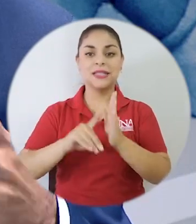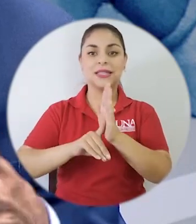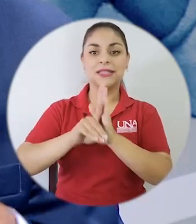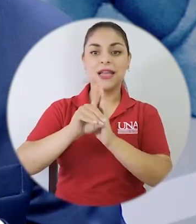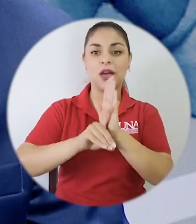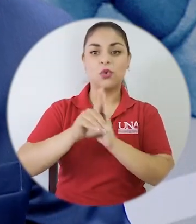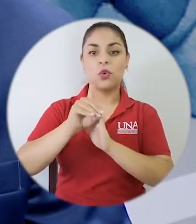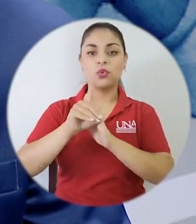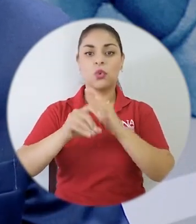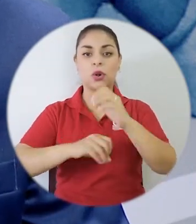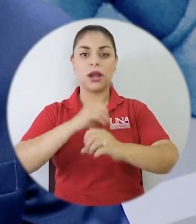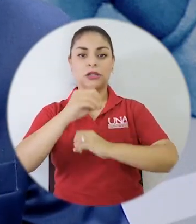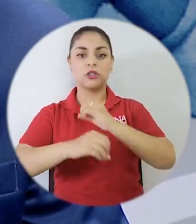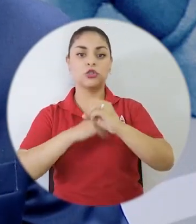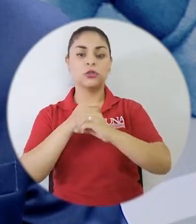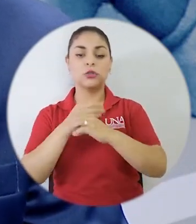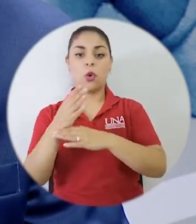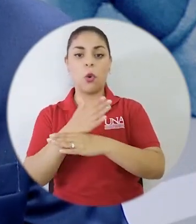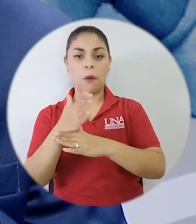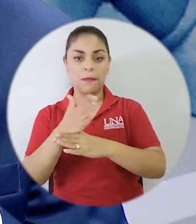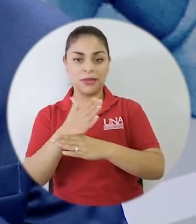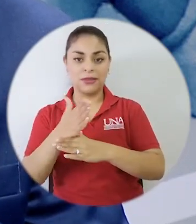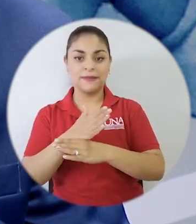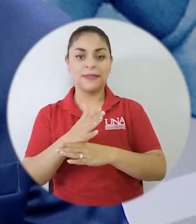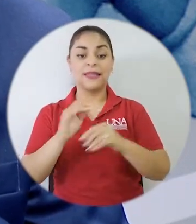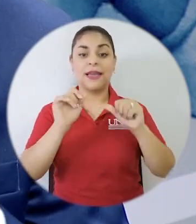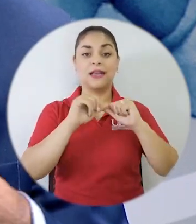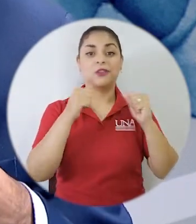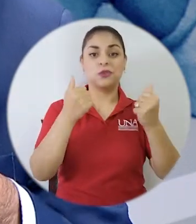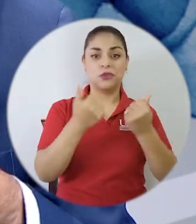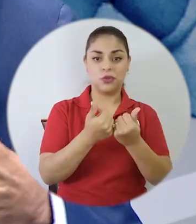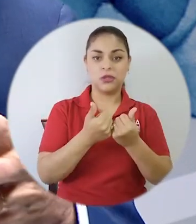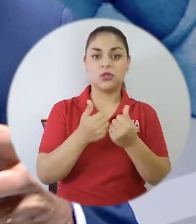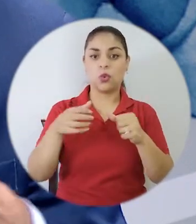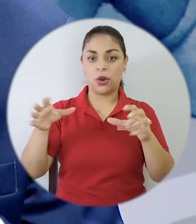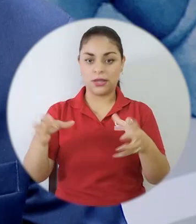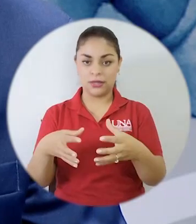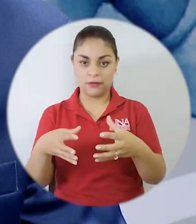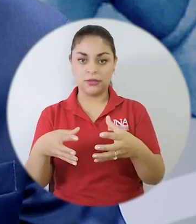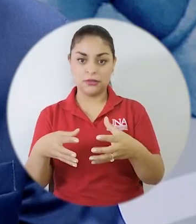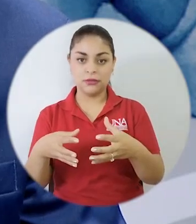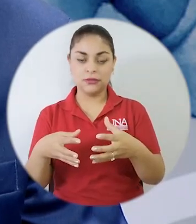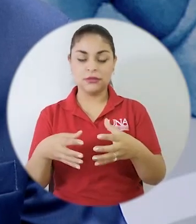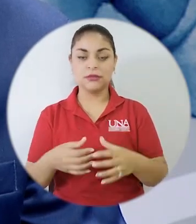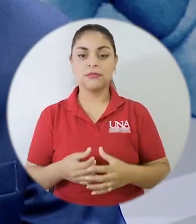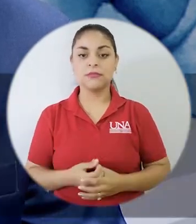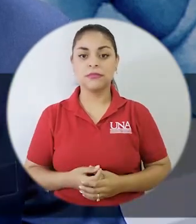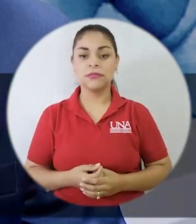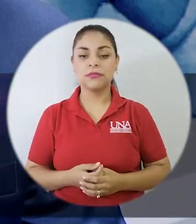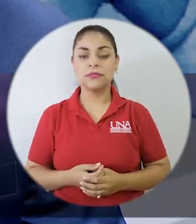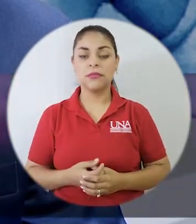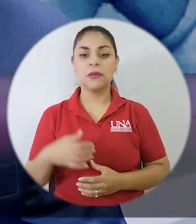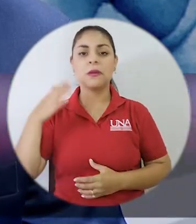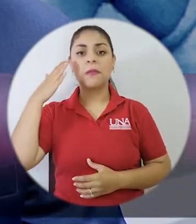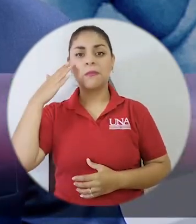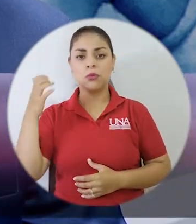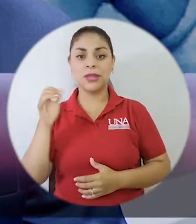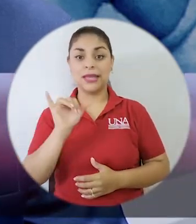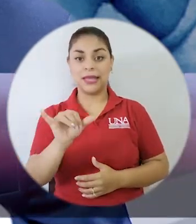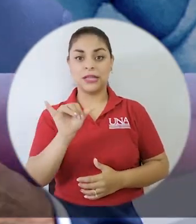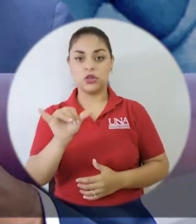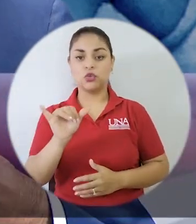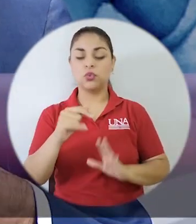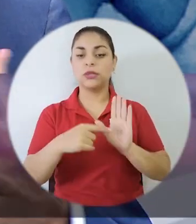del desarrollo de organizaciones cooperativas y de asociaciones colectivas de